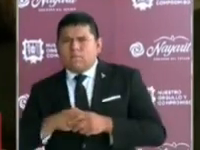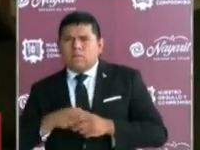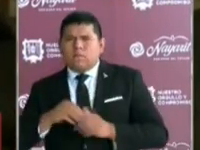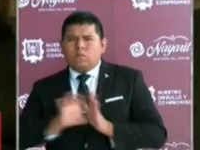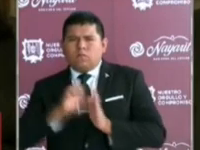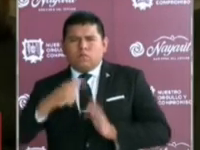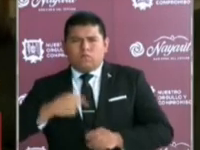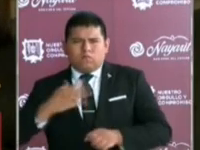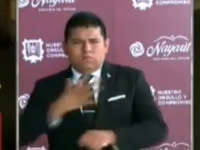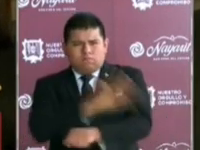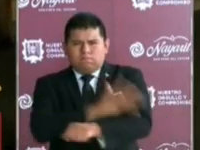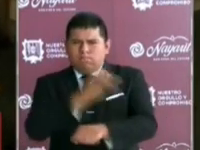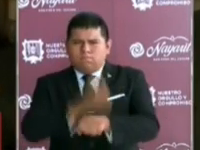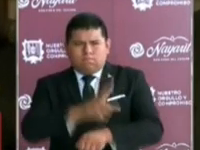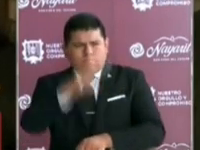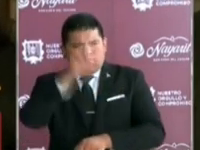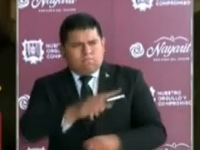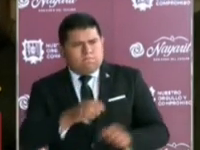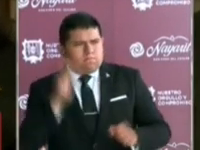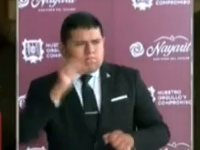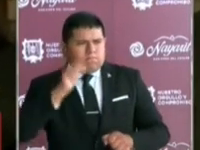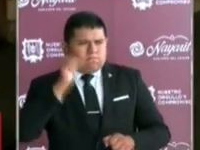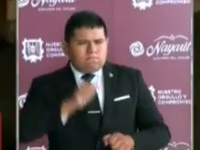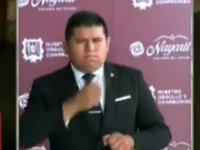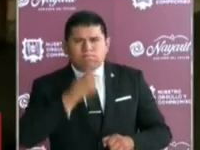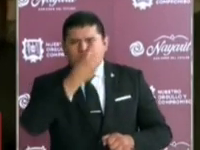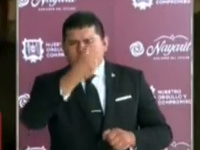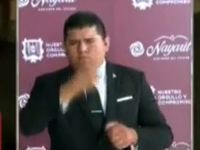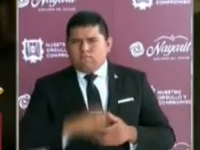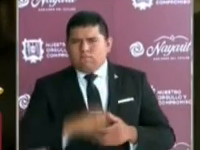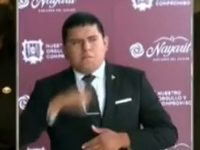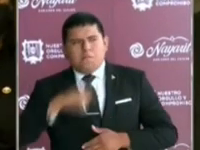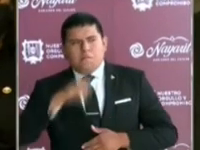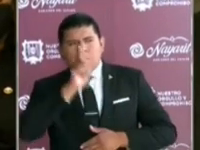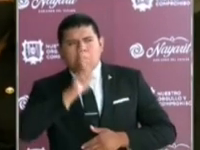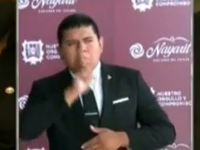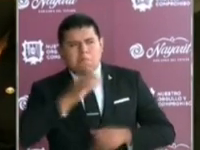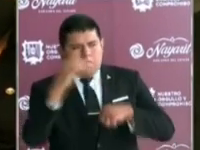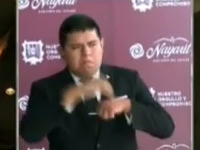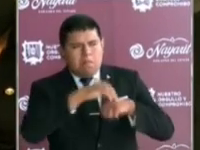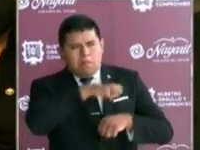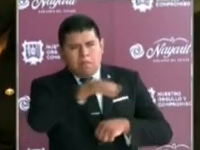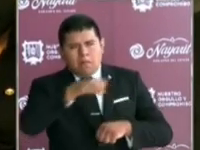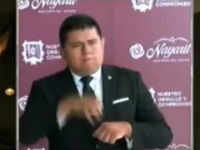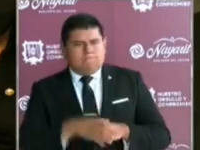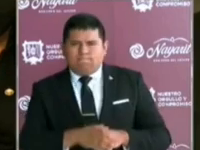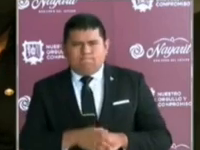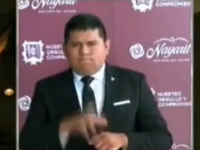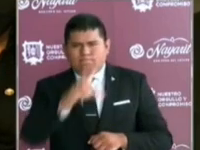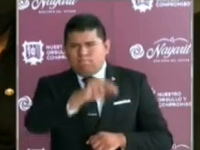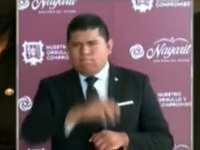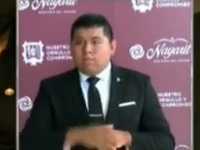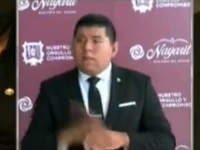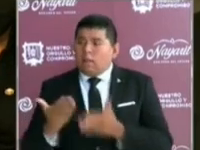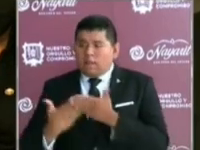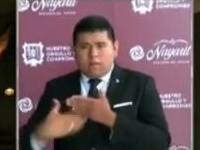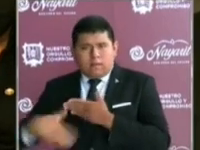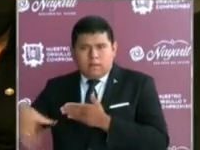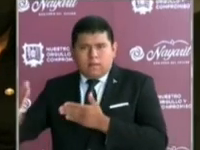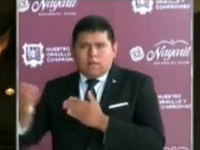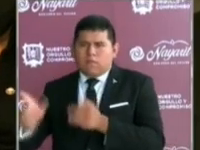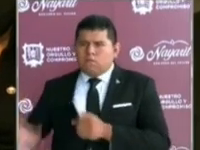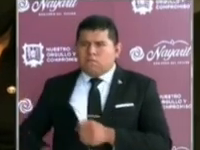la verdad que ganar con la mentira. Esas situaciones van a ser los que van a marcar un derrotero en